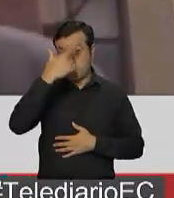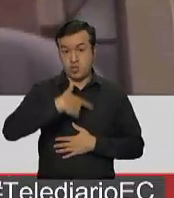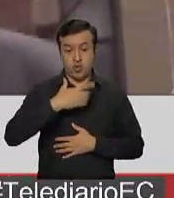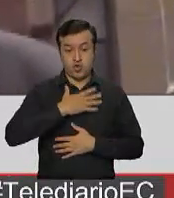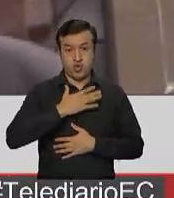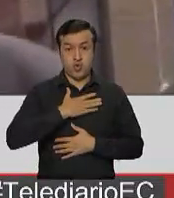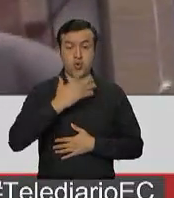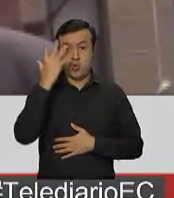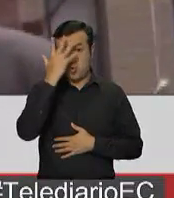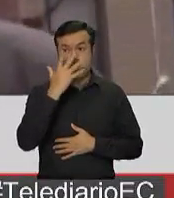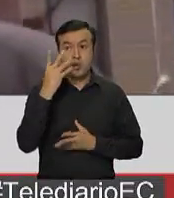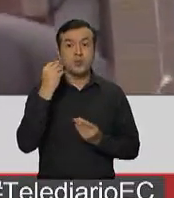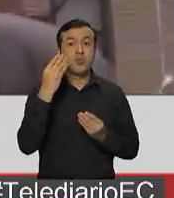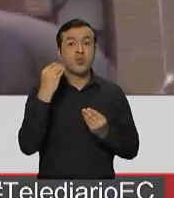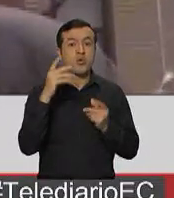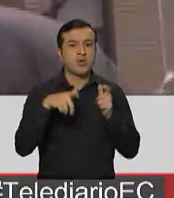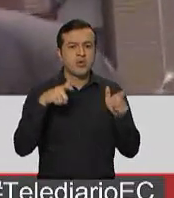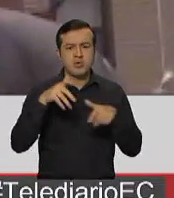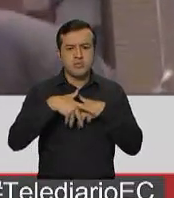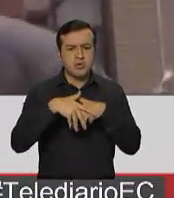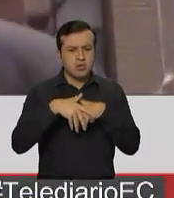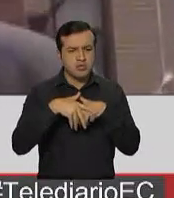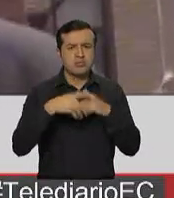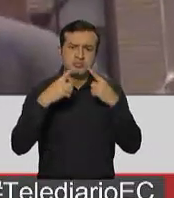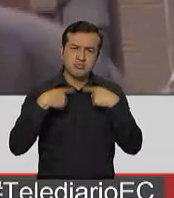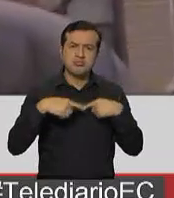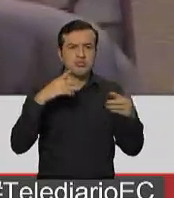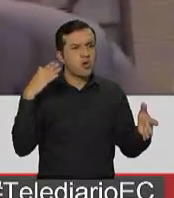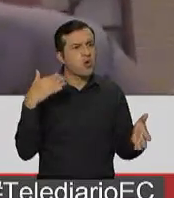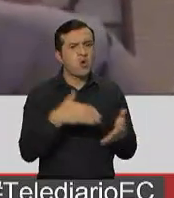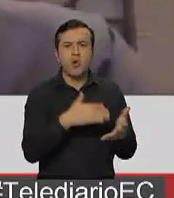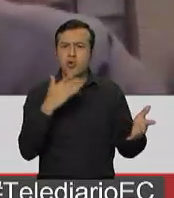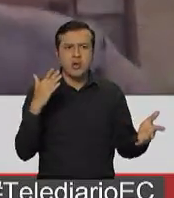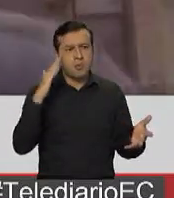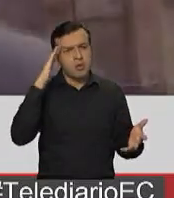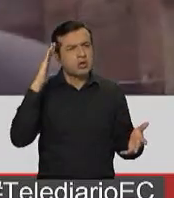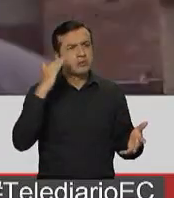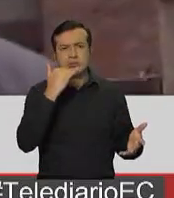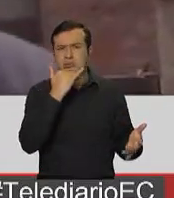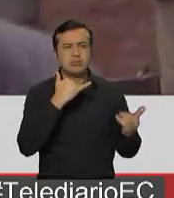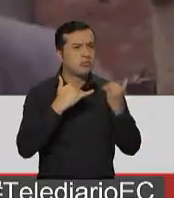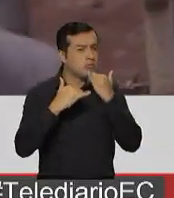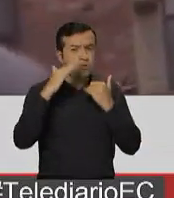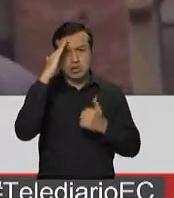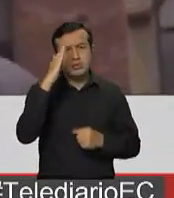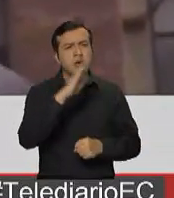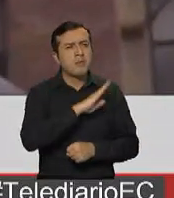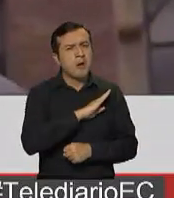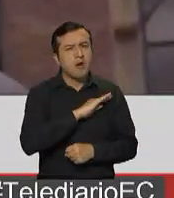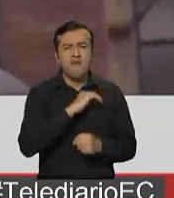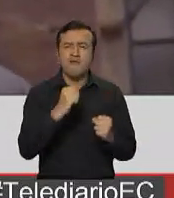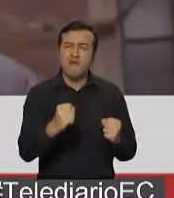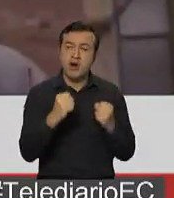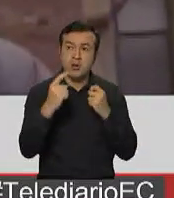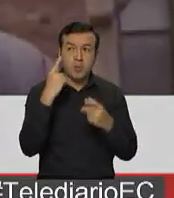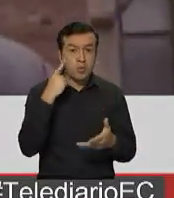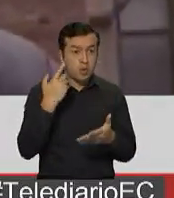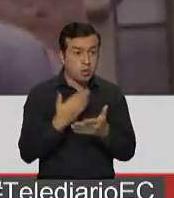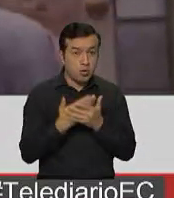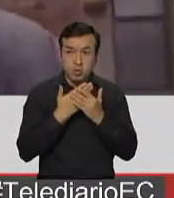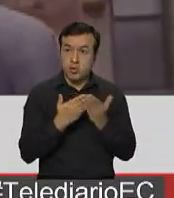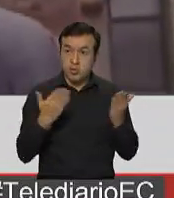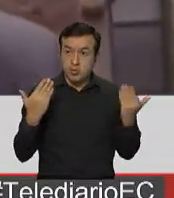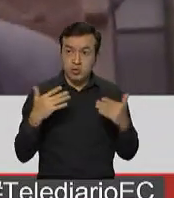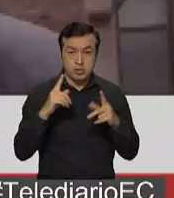país, creo que la mayoría de las protestas han sido para desafiar a la brutalidad policial, para ver realmente el problema tal como existe y